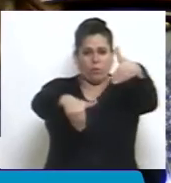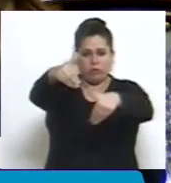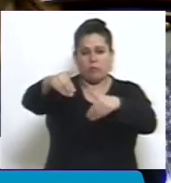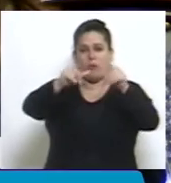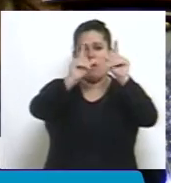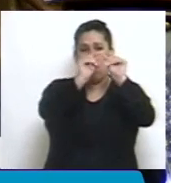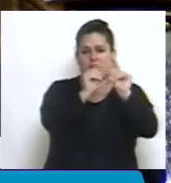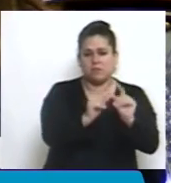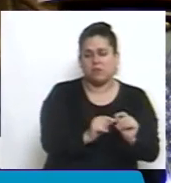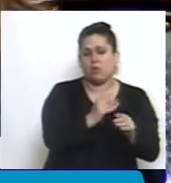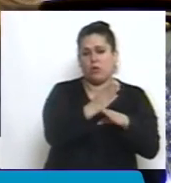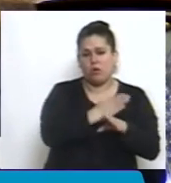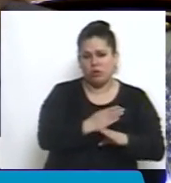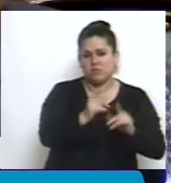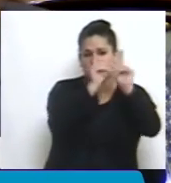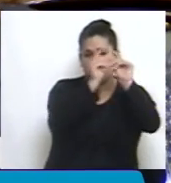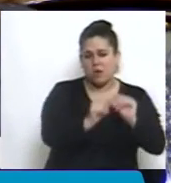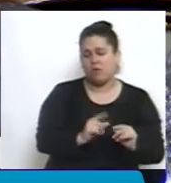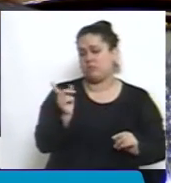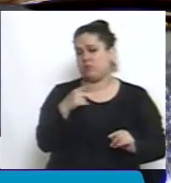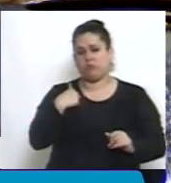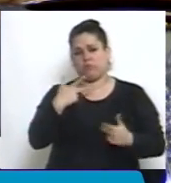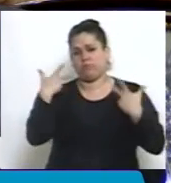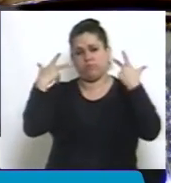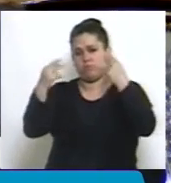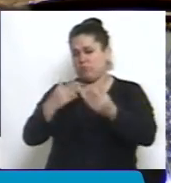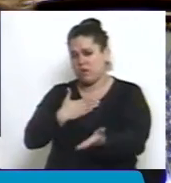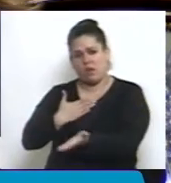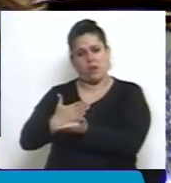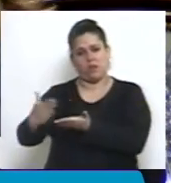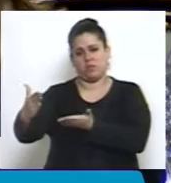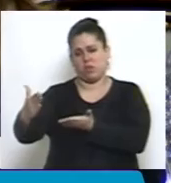artículo expresaremos oportunamente, manifestamos